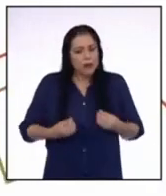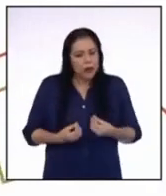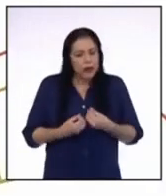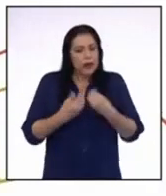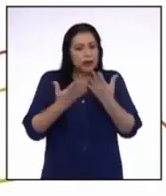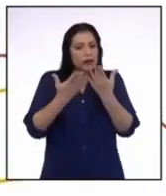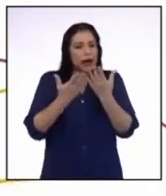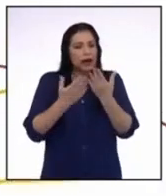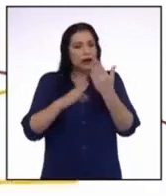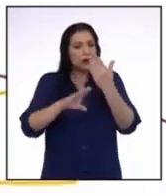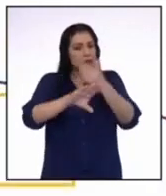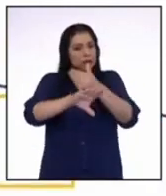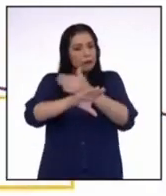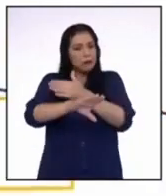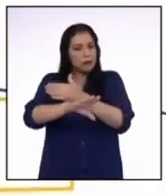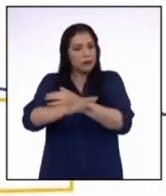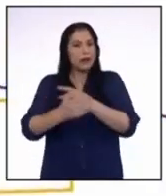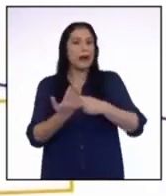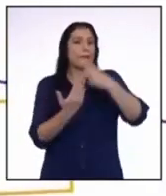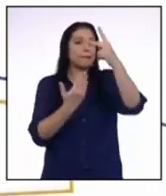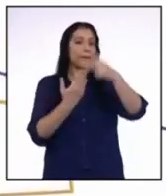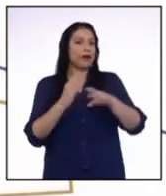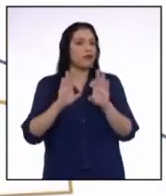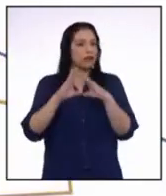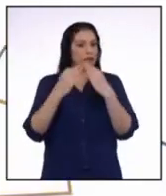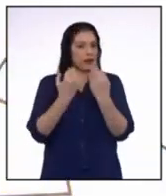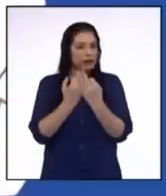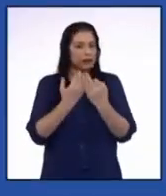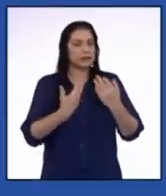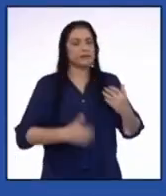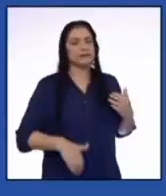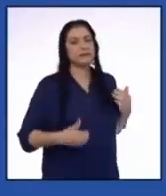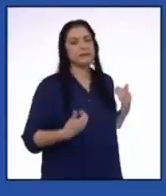plan familiar.